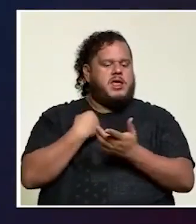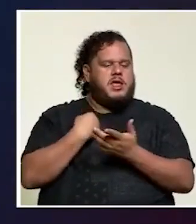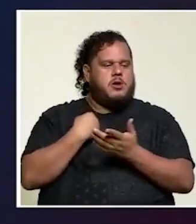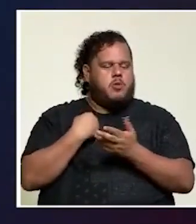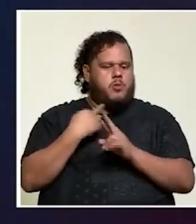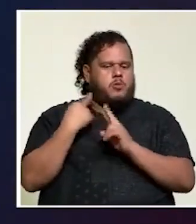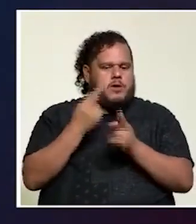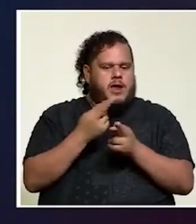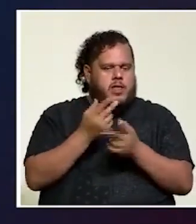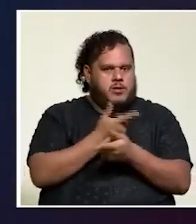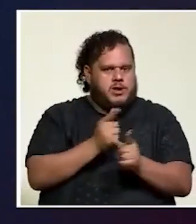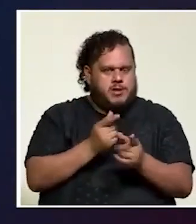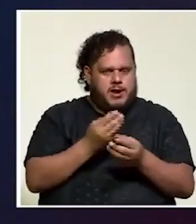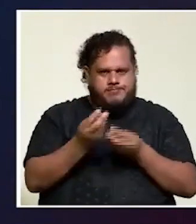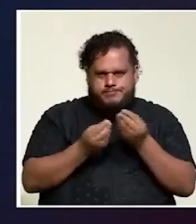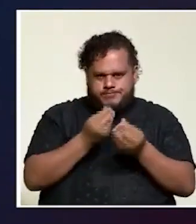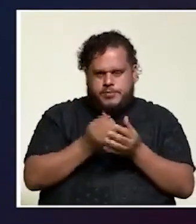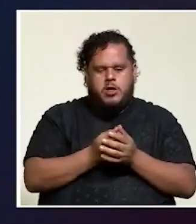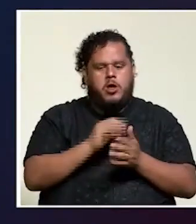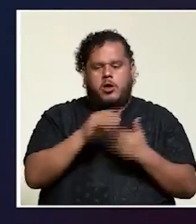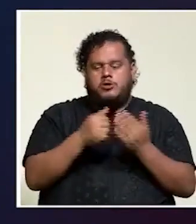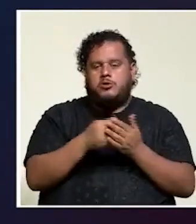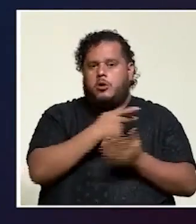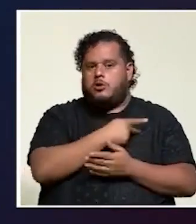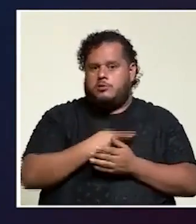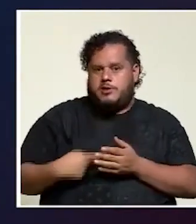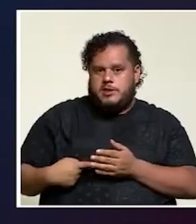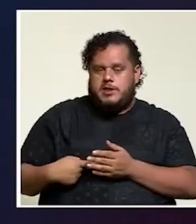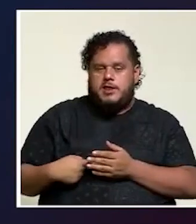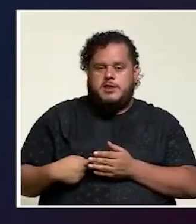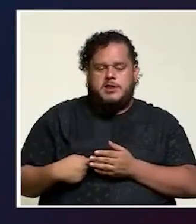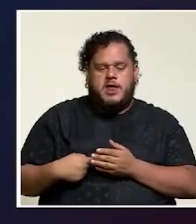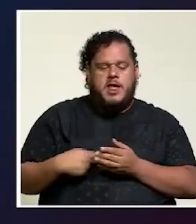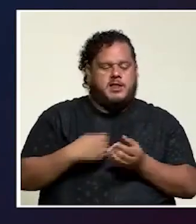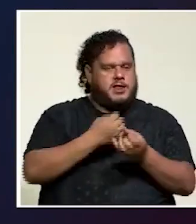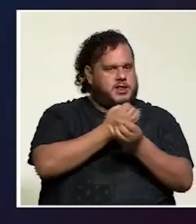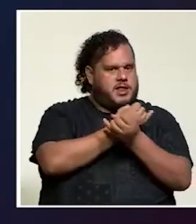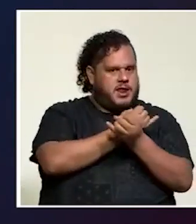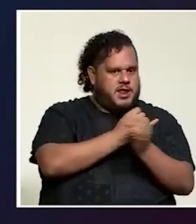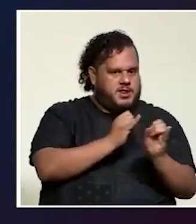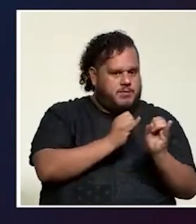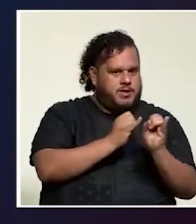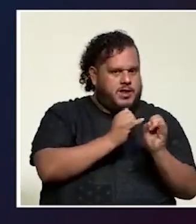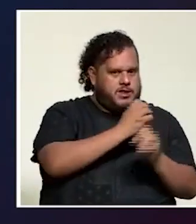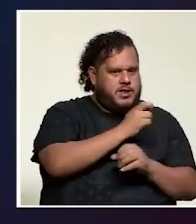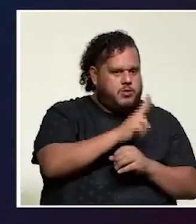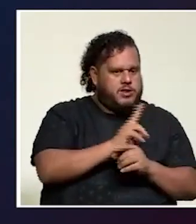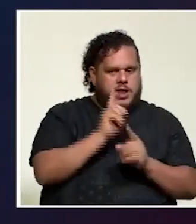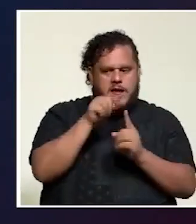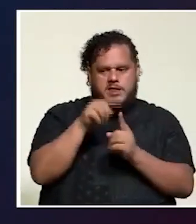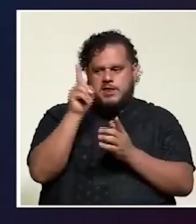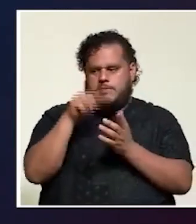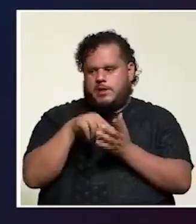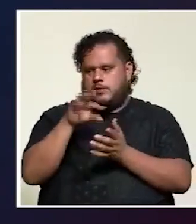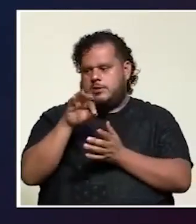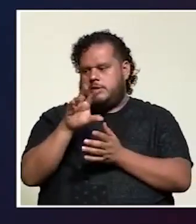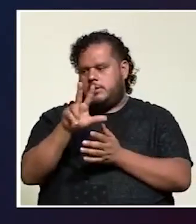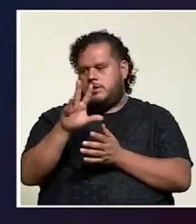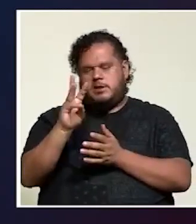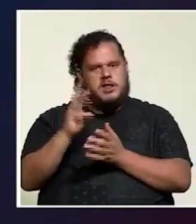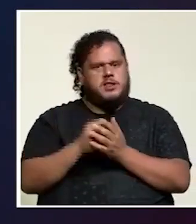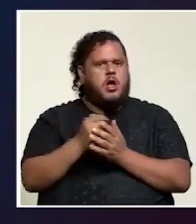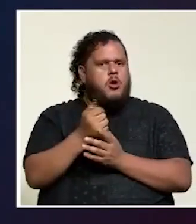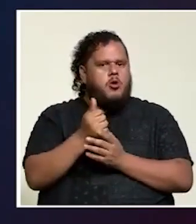riquísimo. Prácticamente todos los presidentes desde la independencia de Costa Rica hasta 1936, con